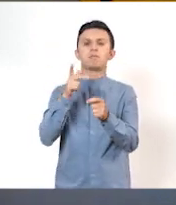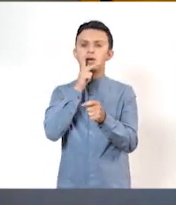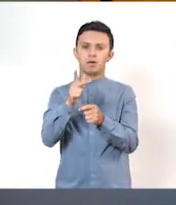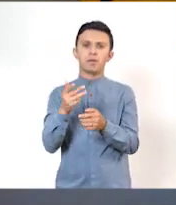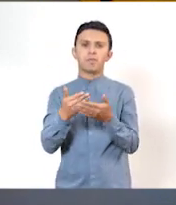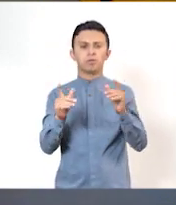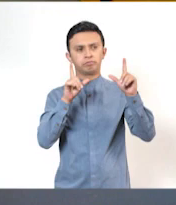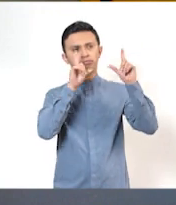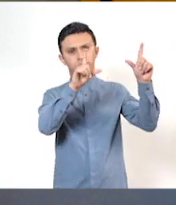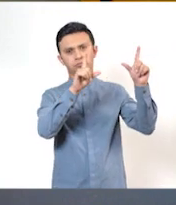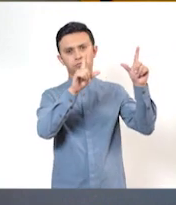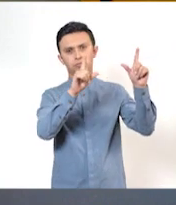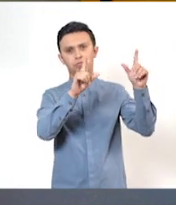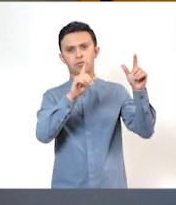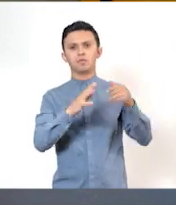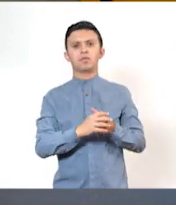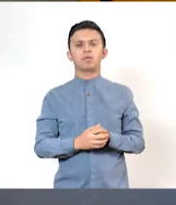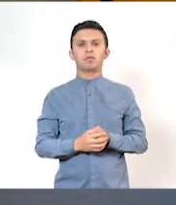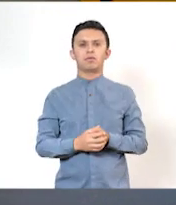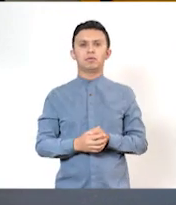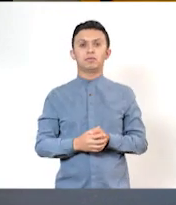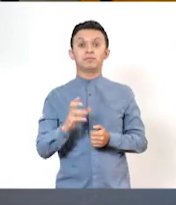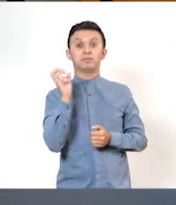poco más en el hilo.